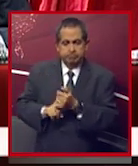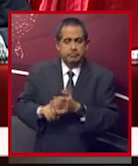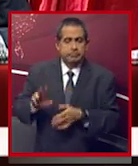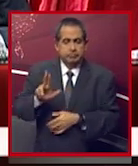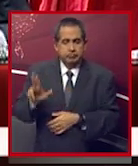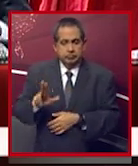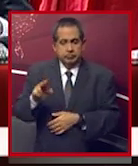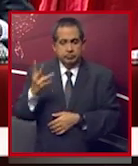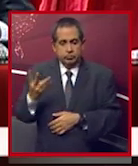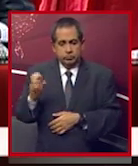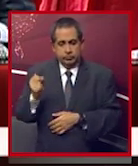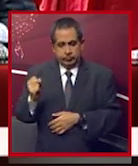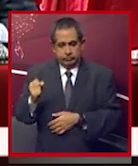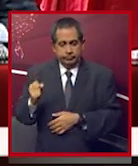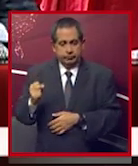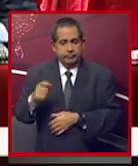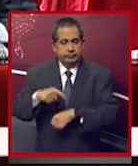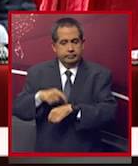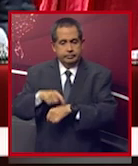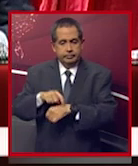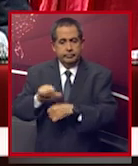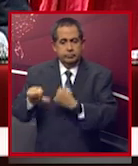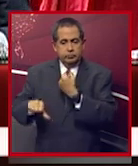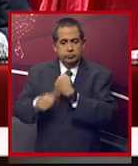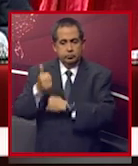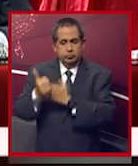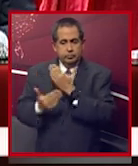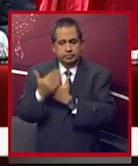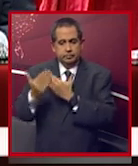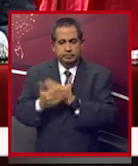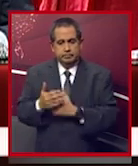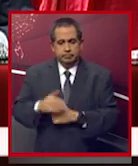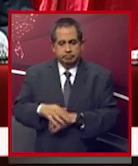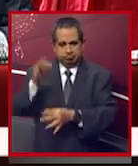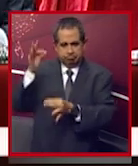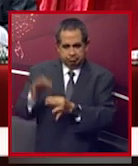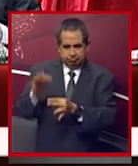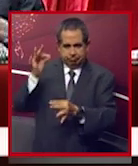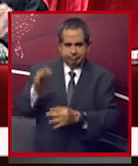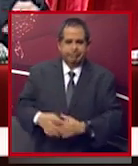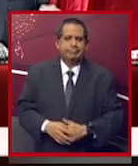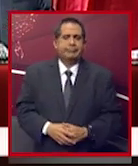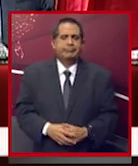martes 4 de septiembre a las 11 horas en punto.